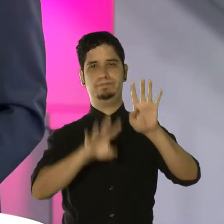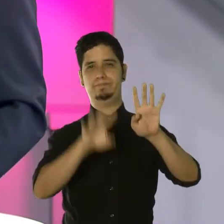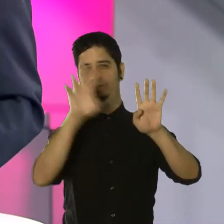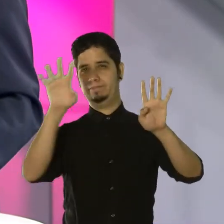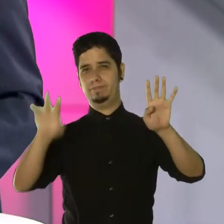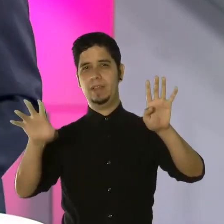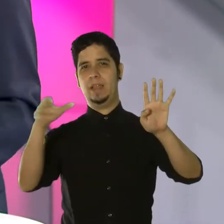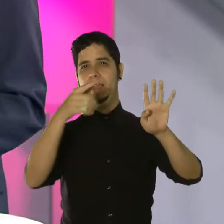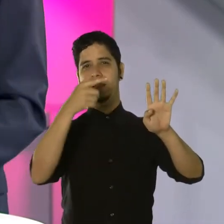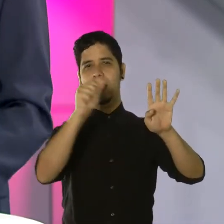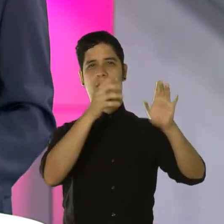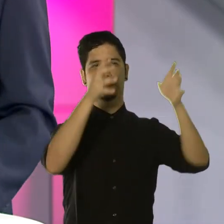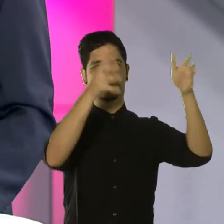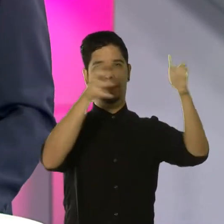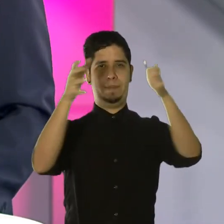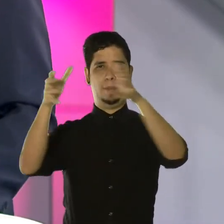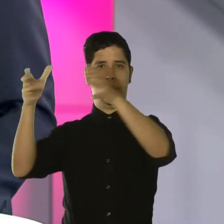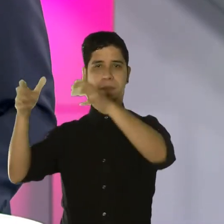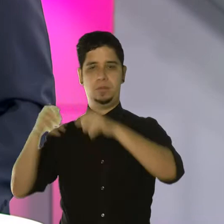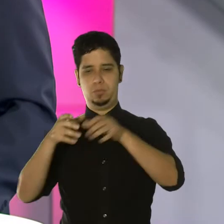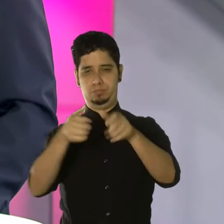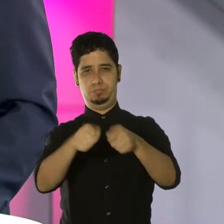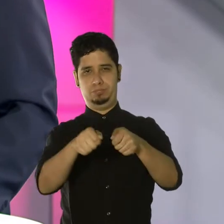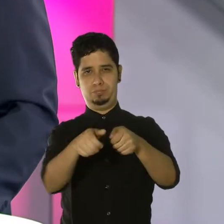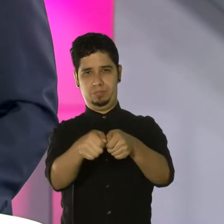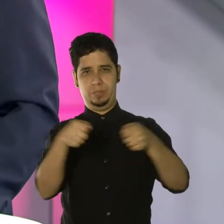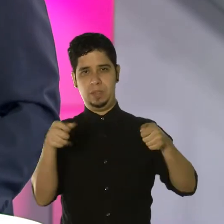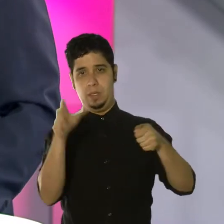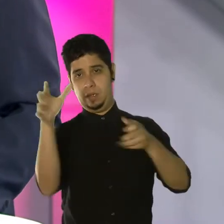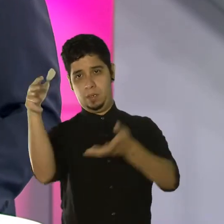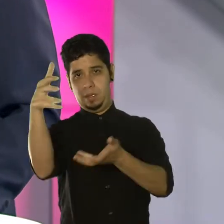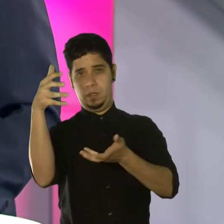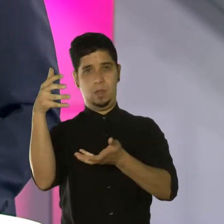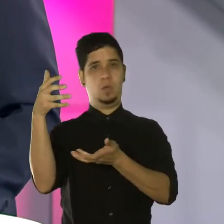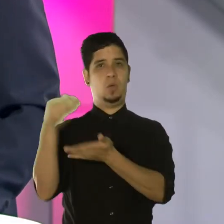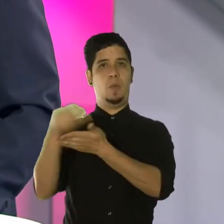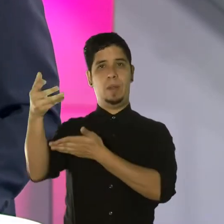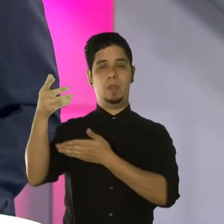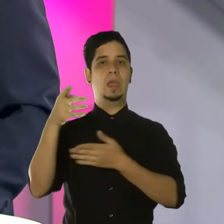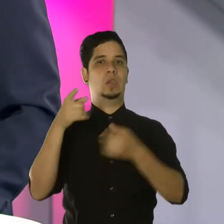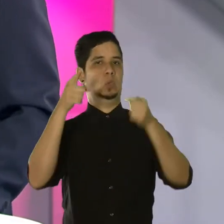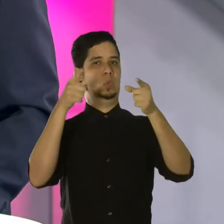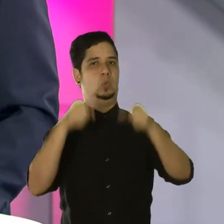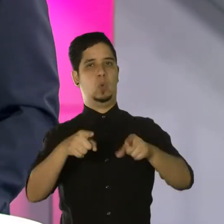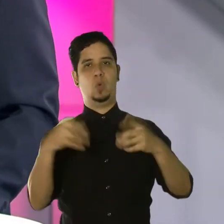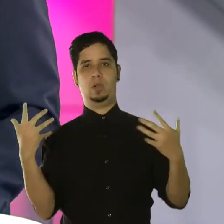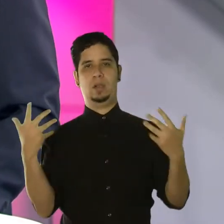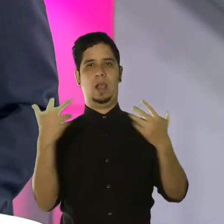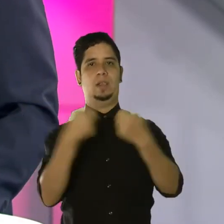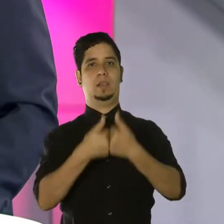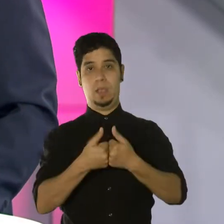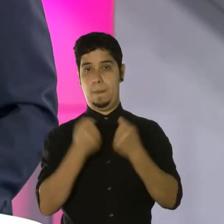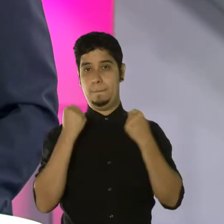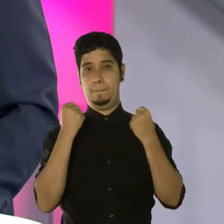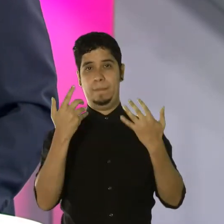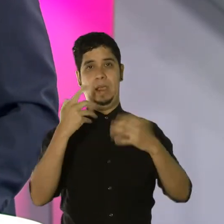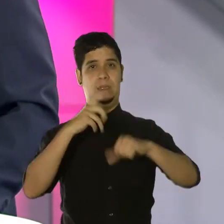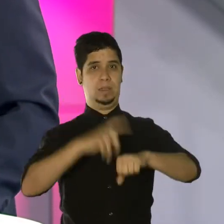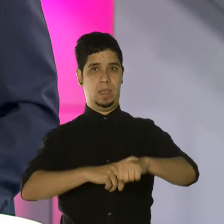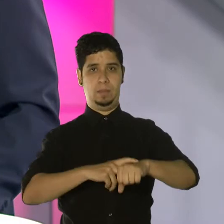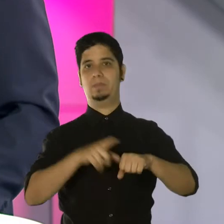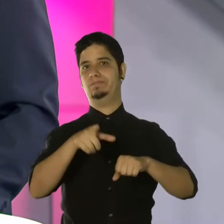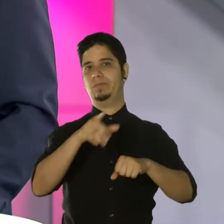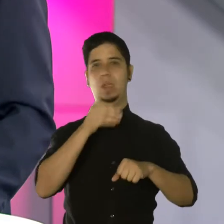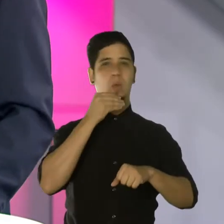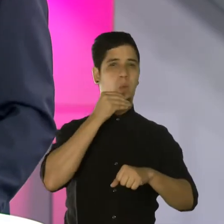producto, su cilindro de gas se lo lleva a su casa y ocurren los accidentes que hemos visto en menos de un año, un sinnúmero de accidentes, tanto en hogares